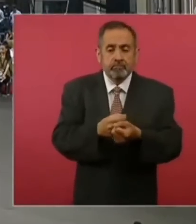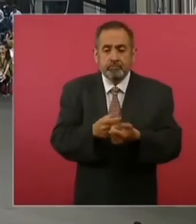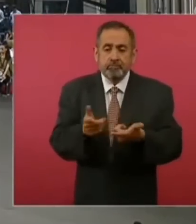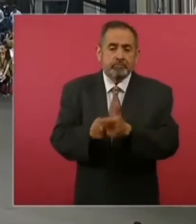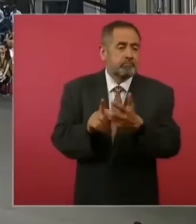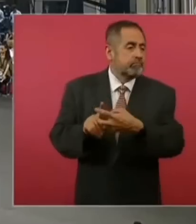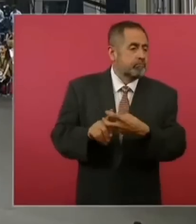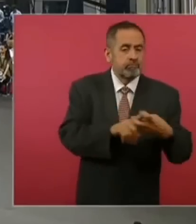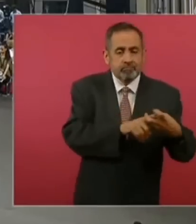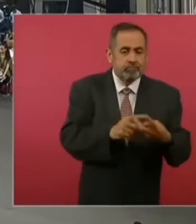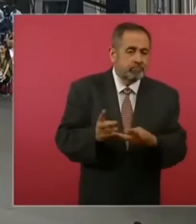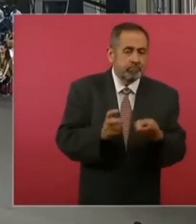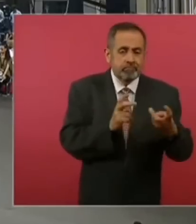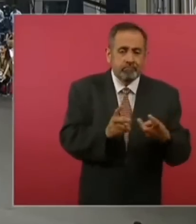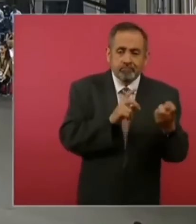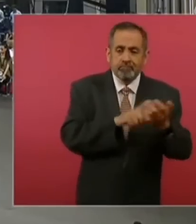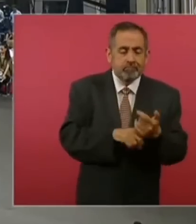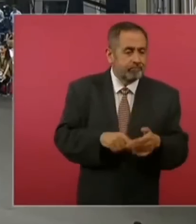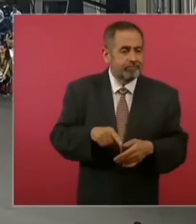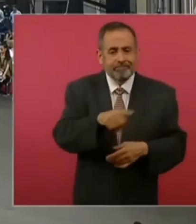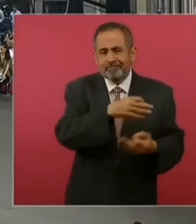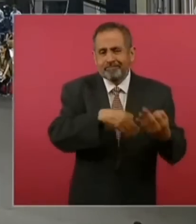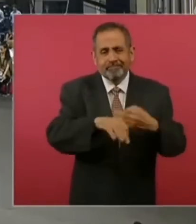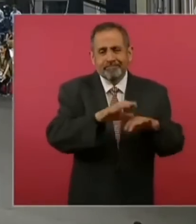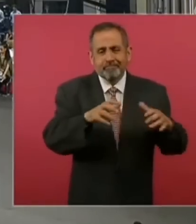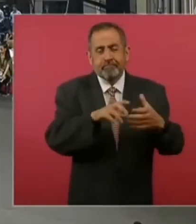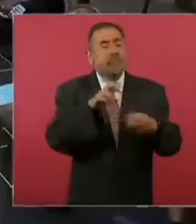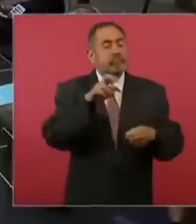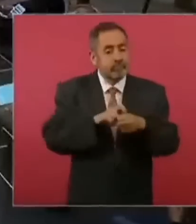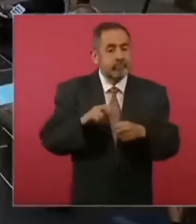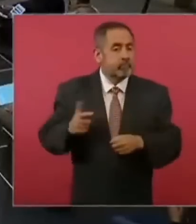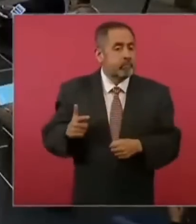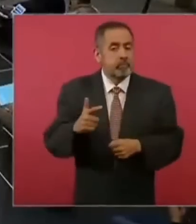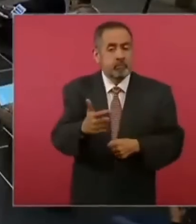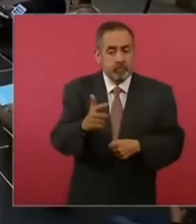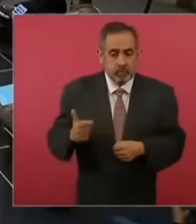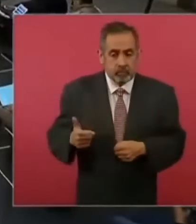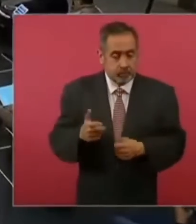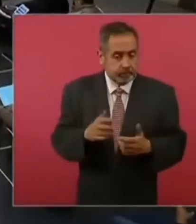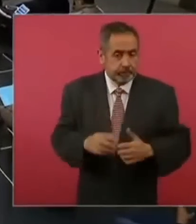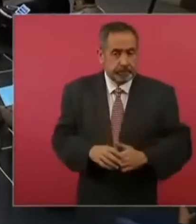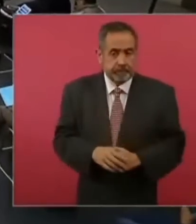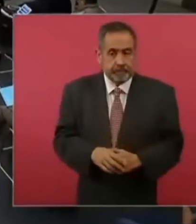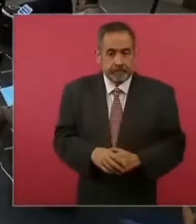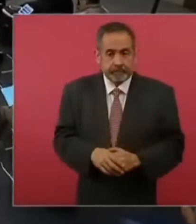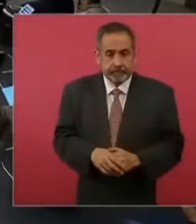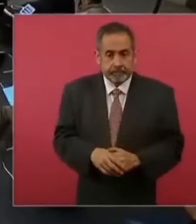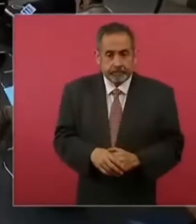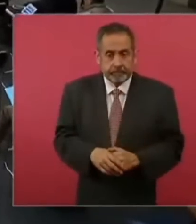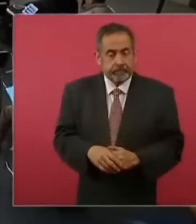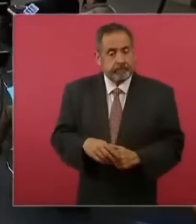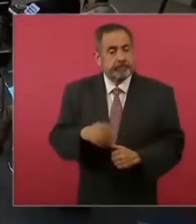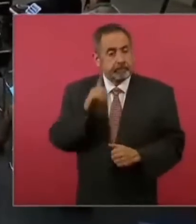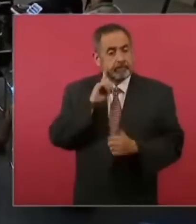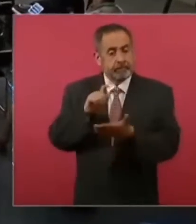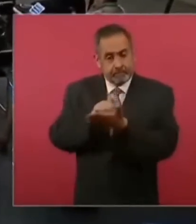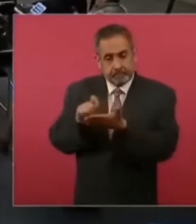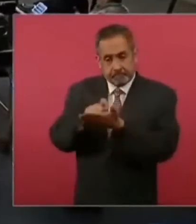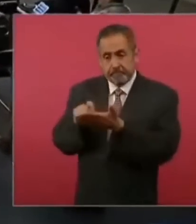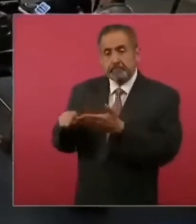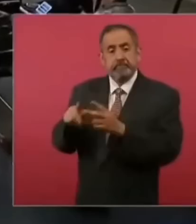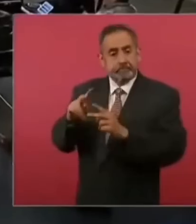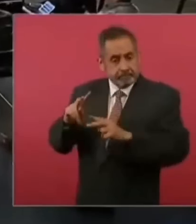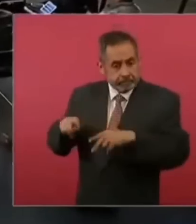de blancas, donde se mueven normalmente en Guanajuato. La guionista ya fue a